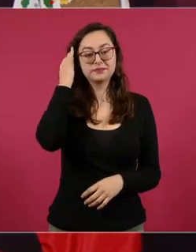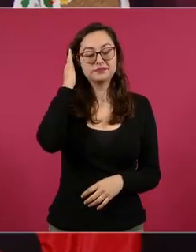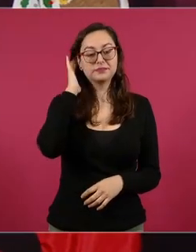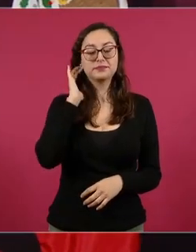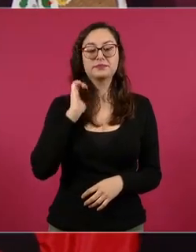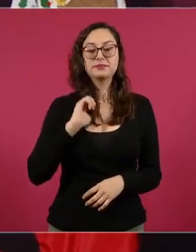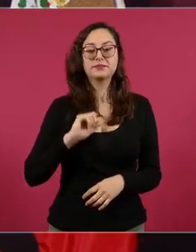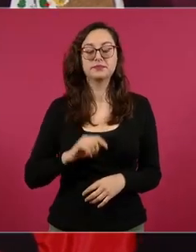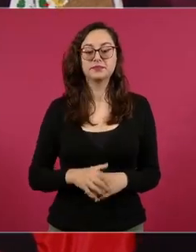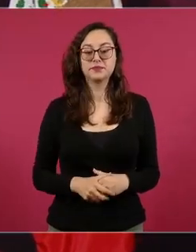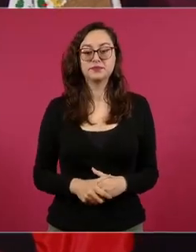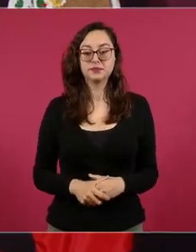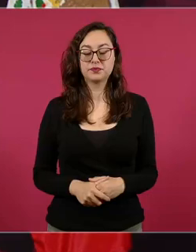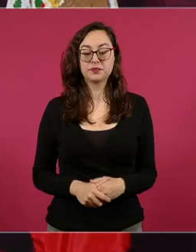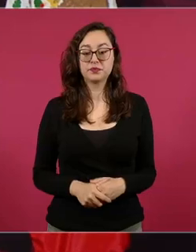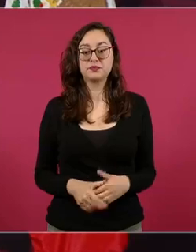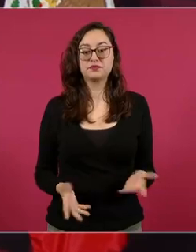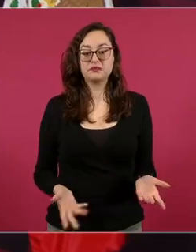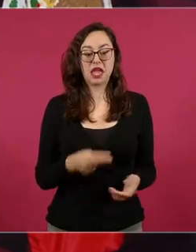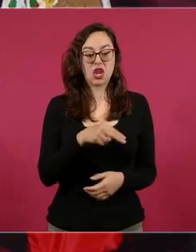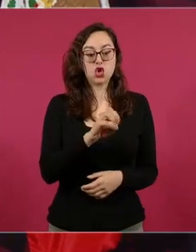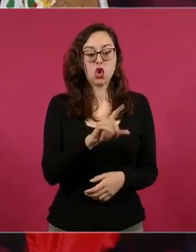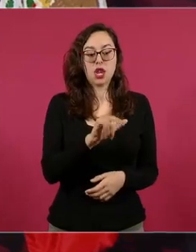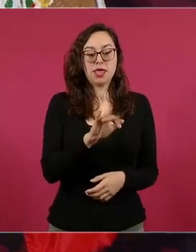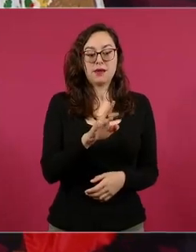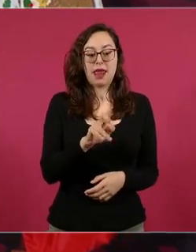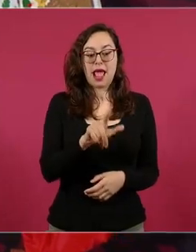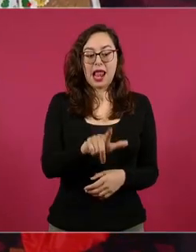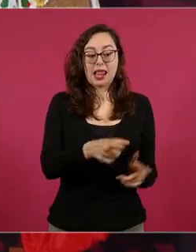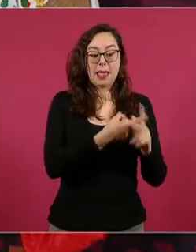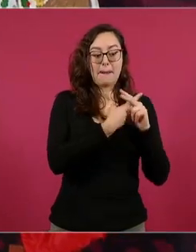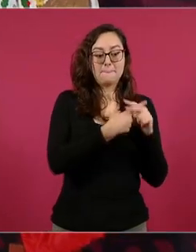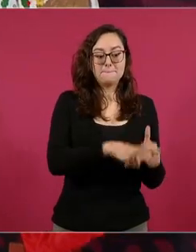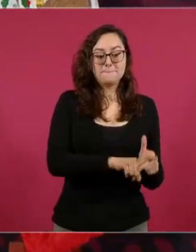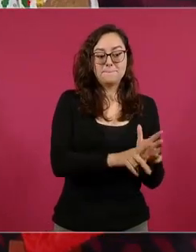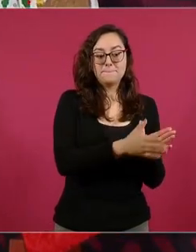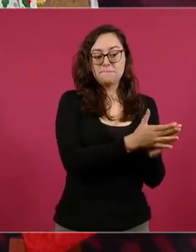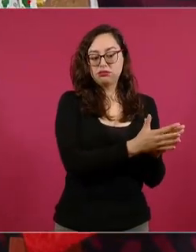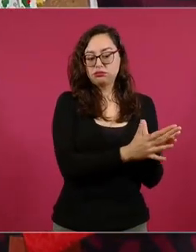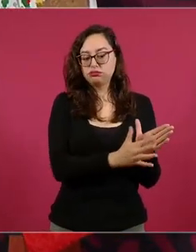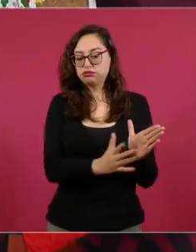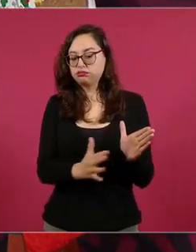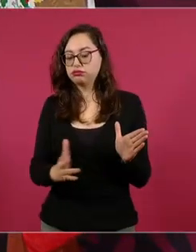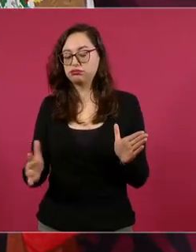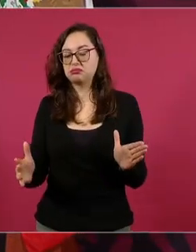casi desde el inicio del periodo neoliberal, o sea,